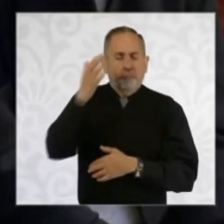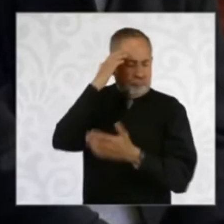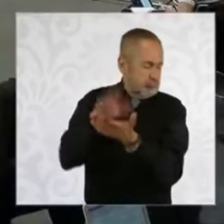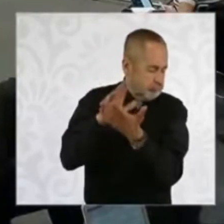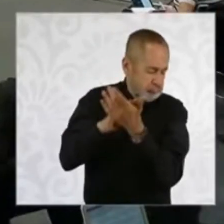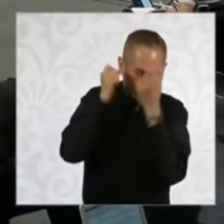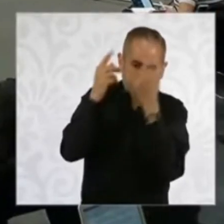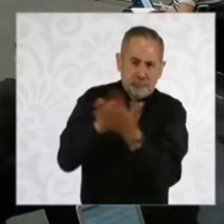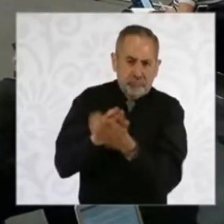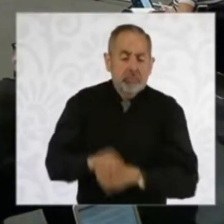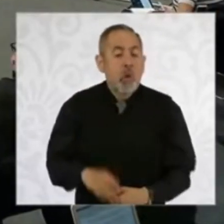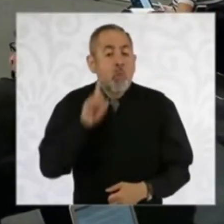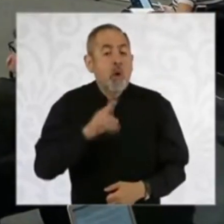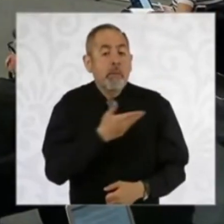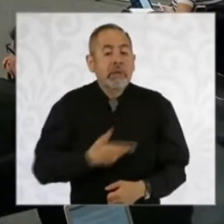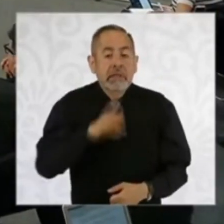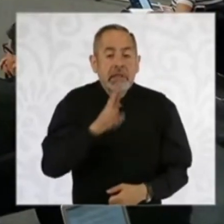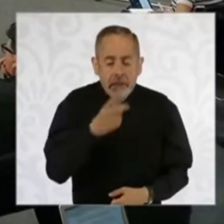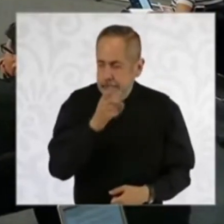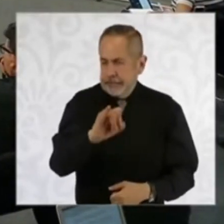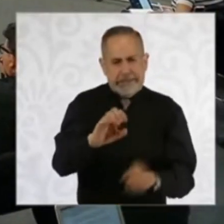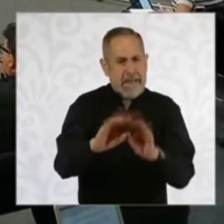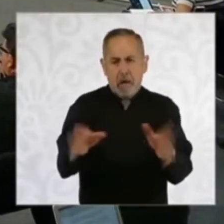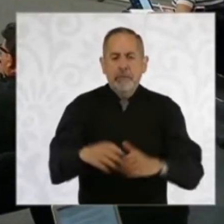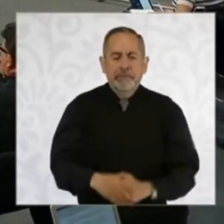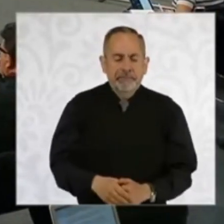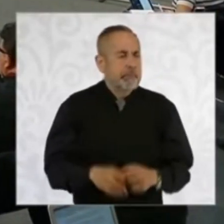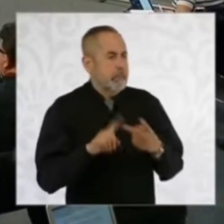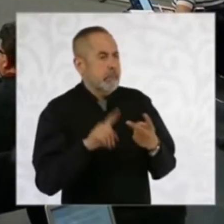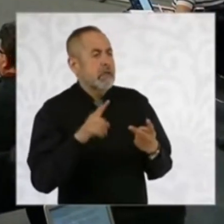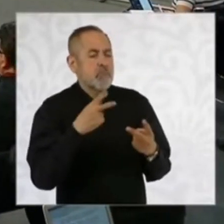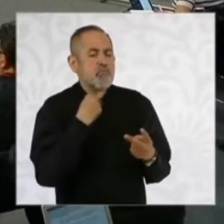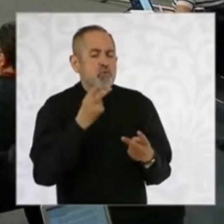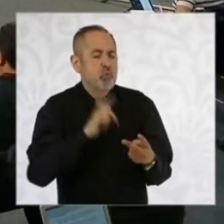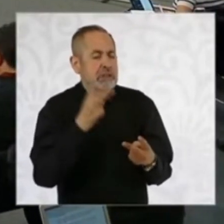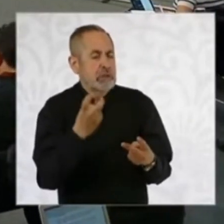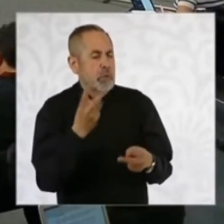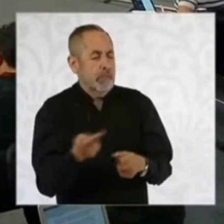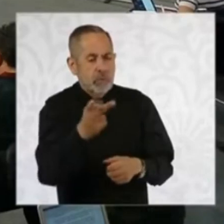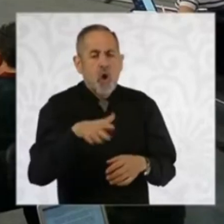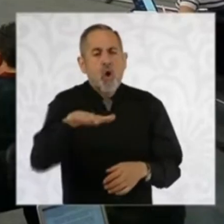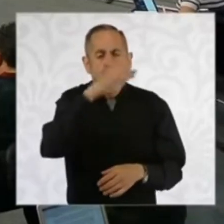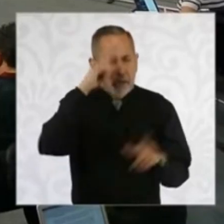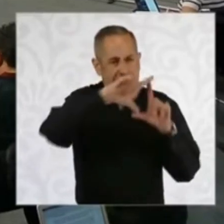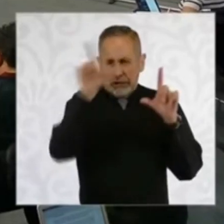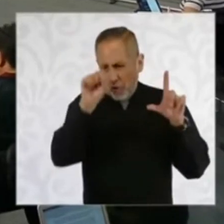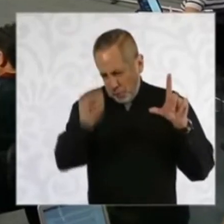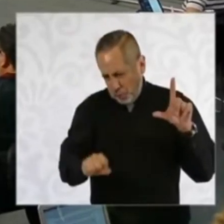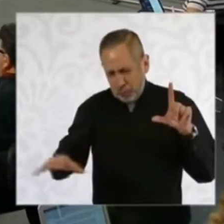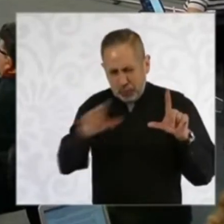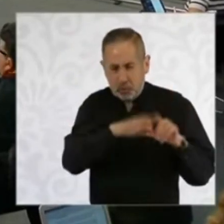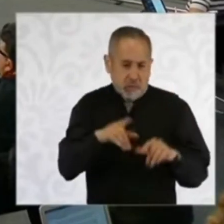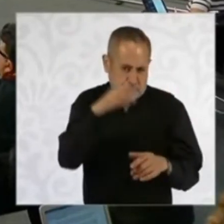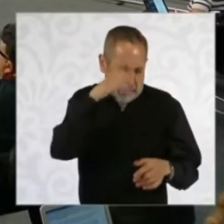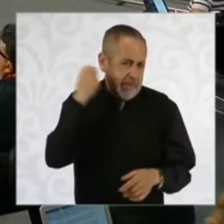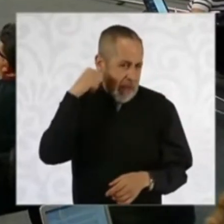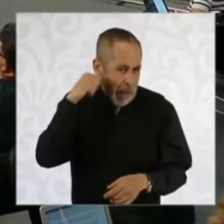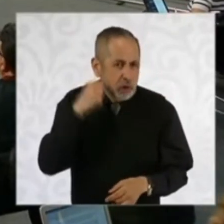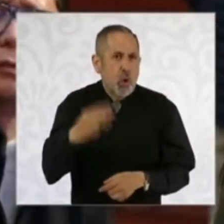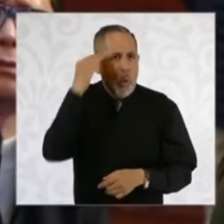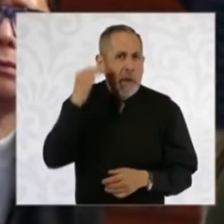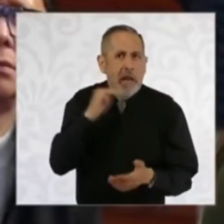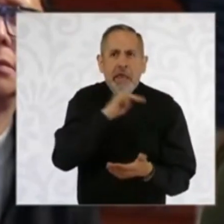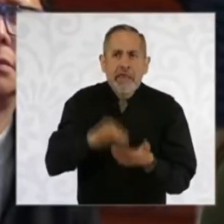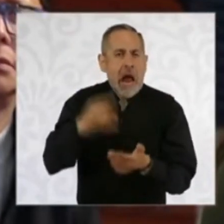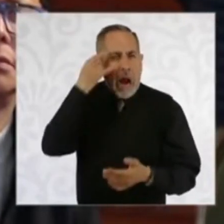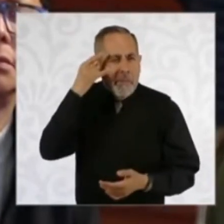por supuesto. Una segunda pregunta, presidenta. El sureste es una región por todos sabidos con altas temperaturas, hablando de Tabasco, Mérida,